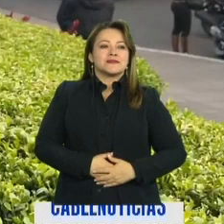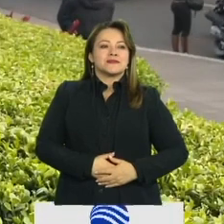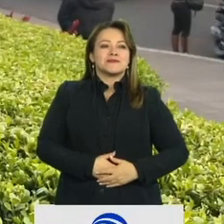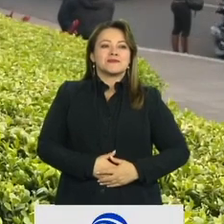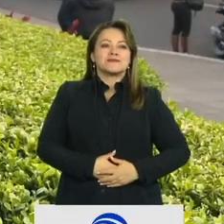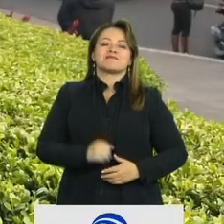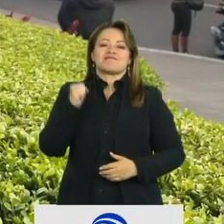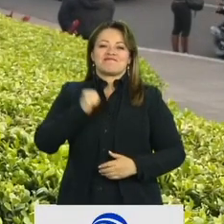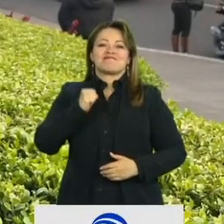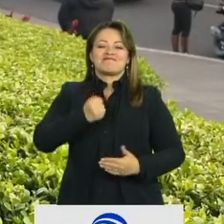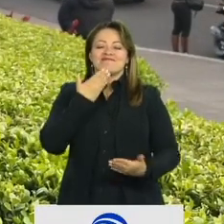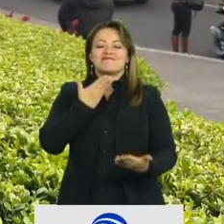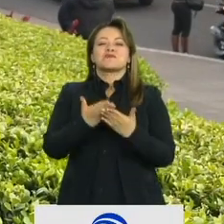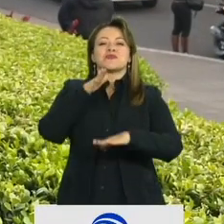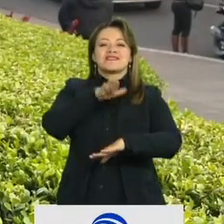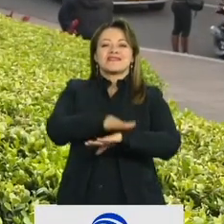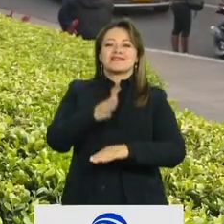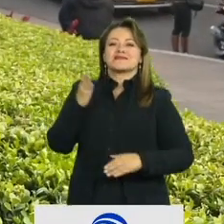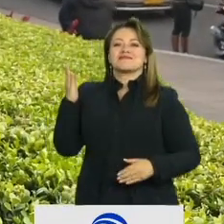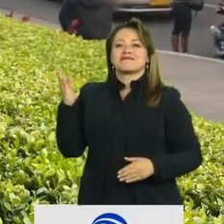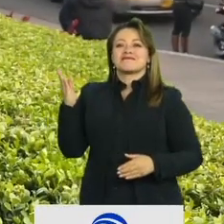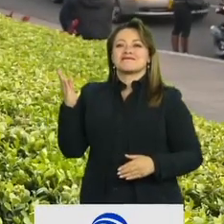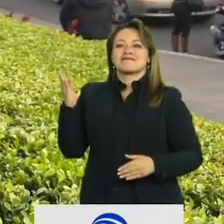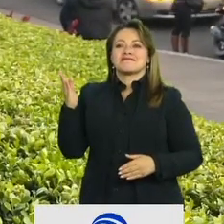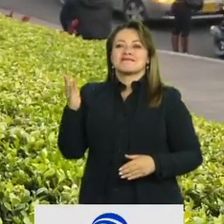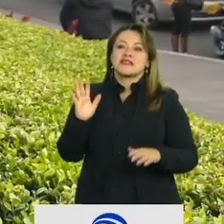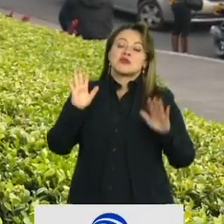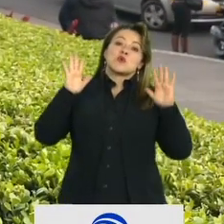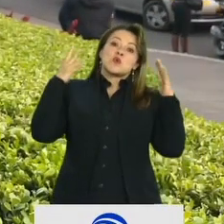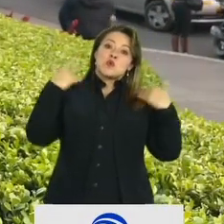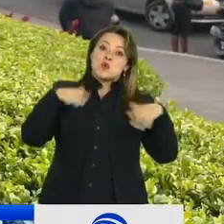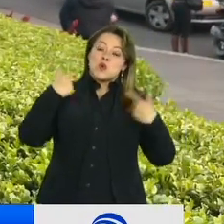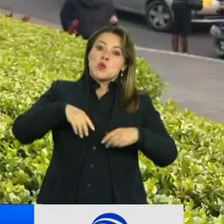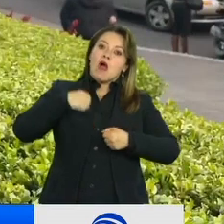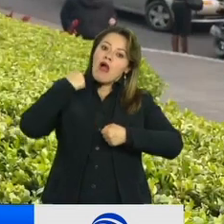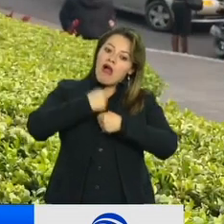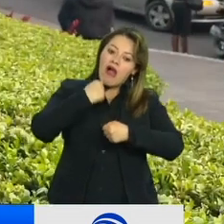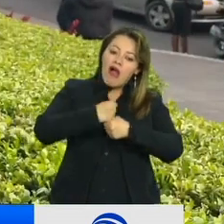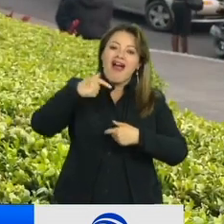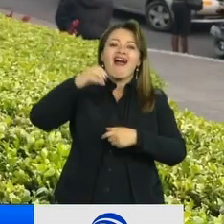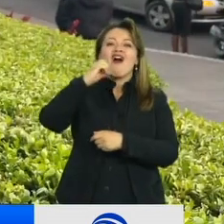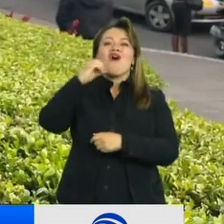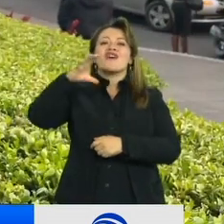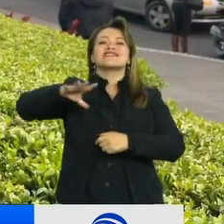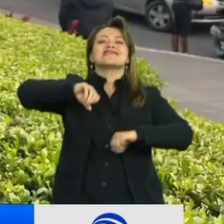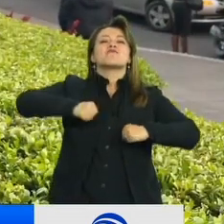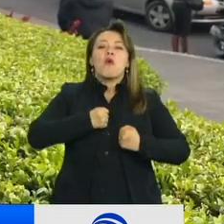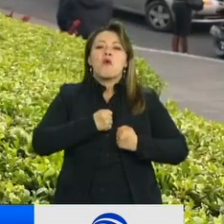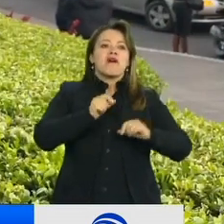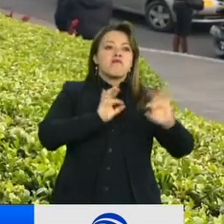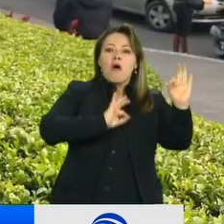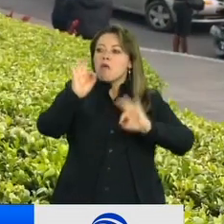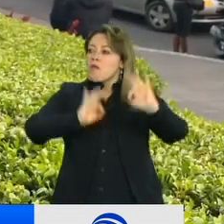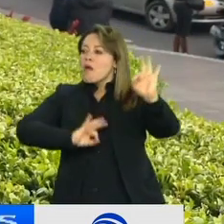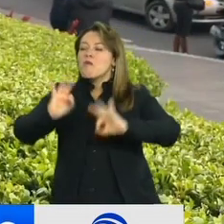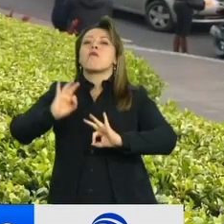Así es, Ana María, ¿qué tal? Muy buenas tardes. Pues le cuento que ha sido bastante extensa la jornada de hoy acá en el occidente de Bogotá. Principalmente